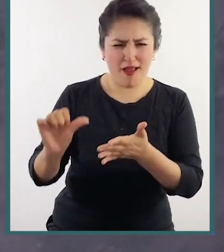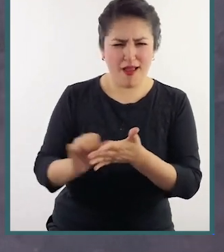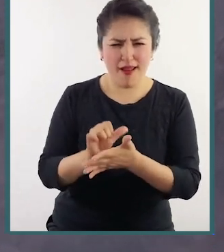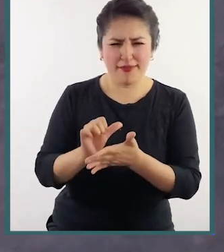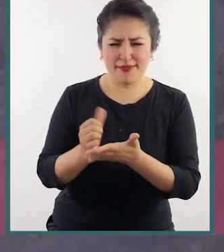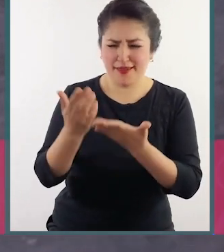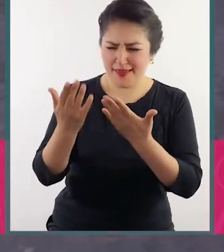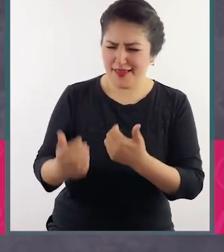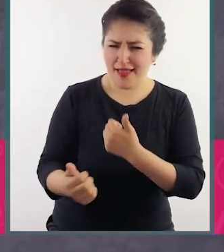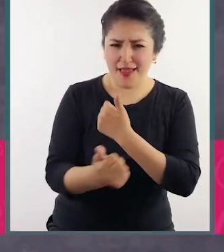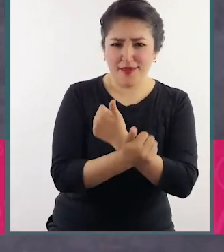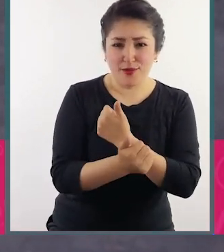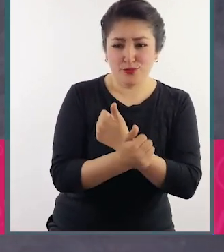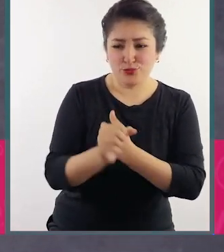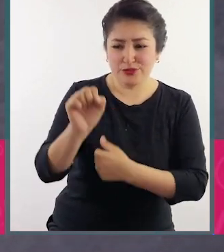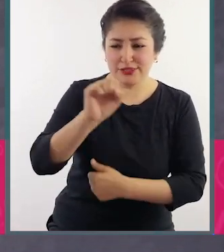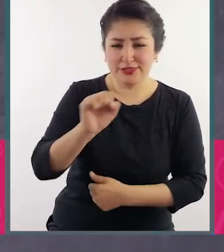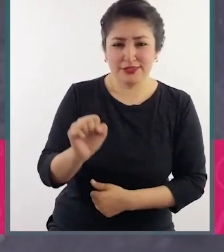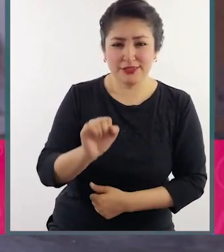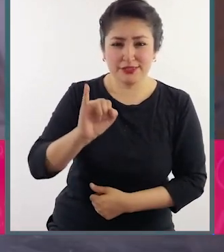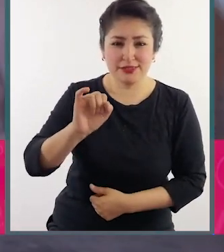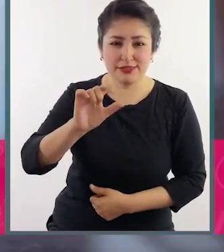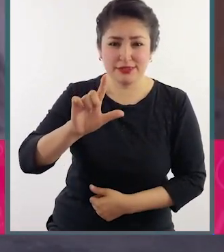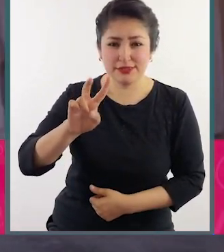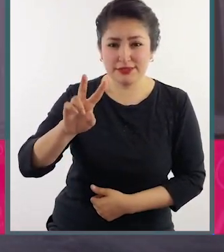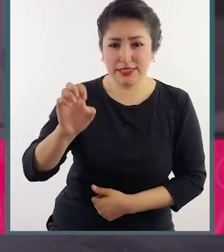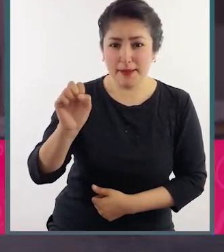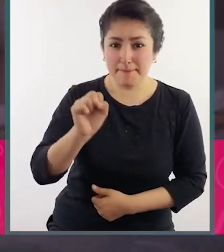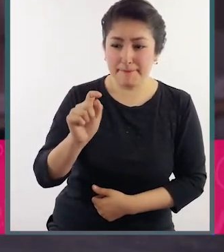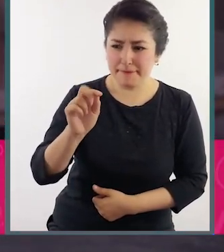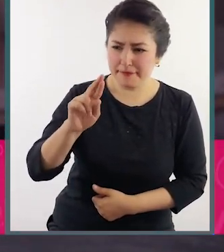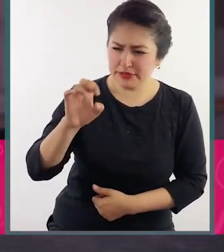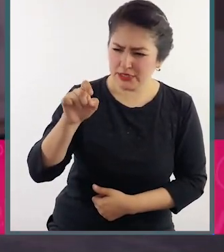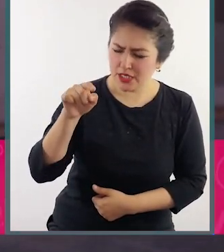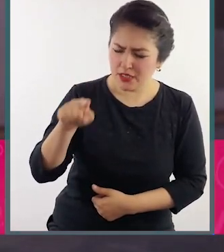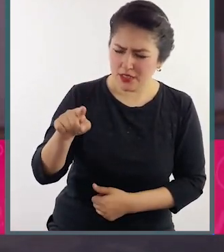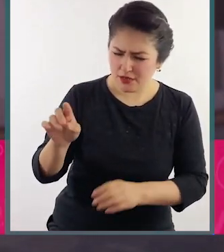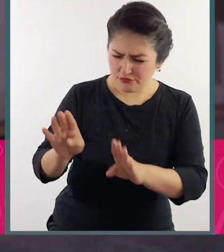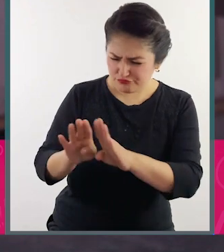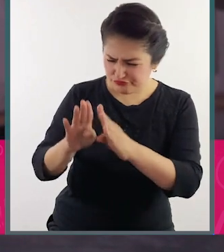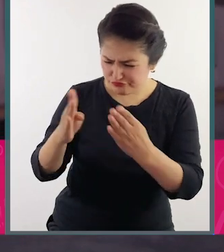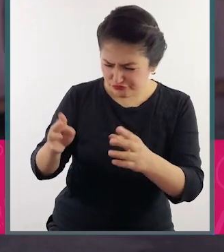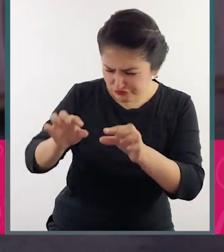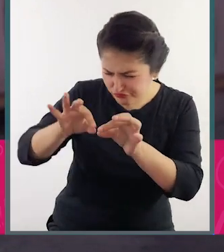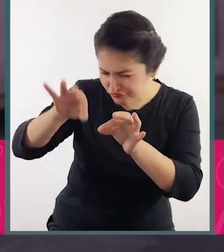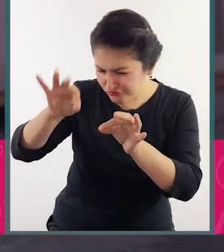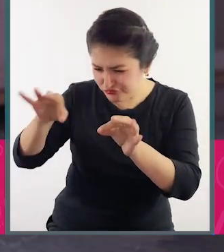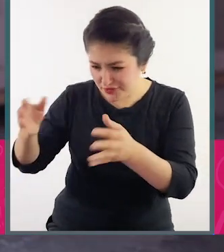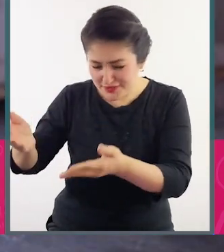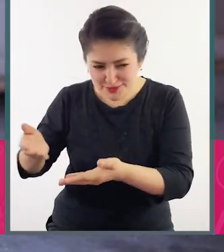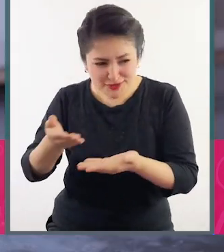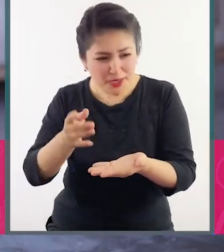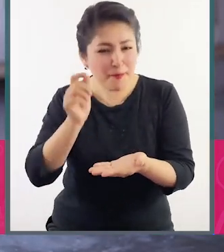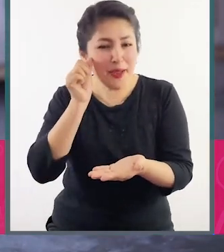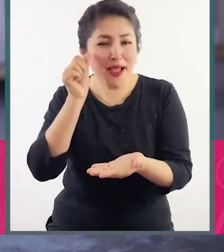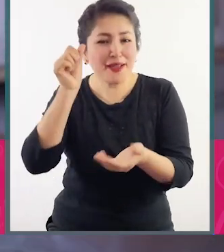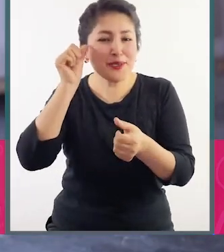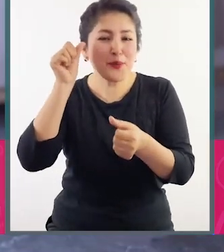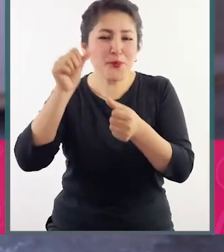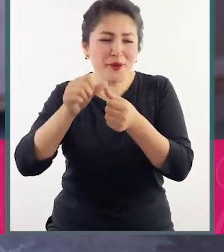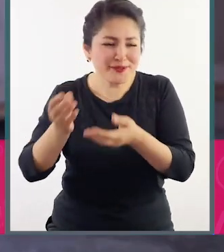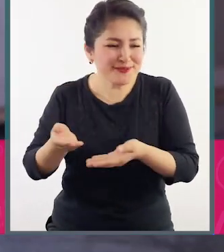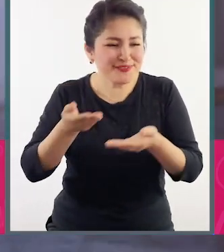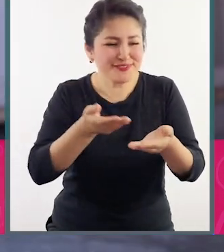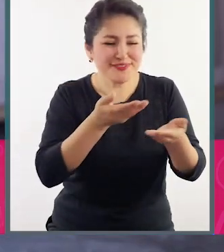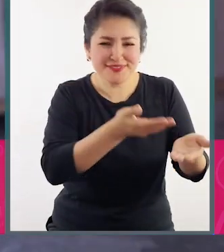ayacuchana, el maestro Silvestre Ataucusi, es el encargado de elaborar los retablos que se entregarán como recuerdo de este hito de